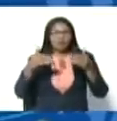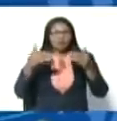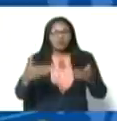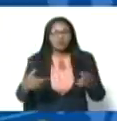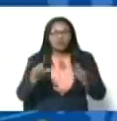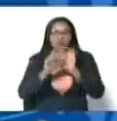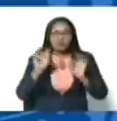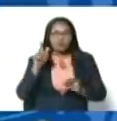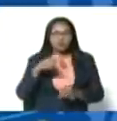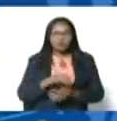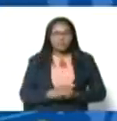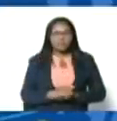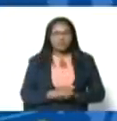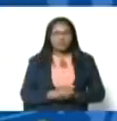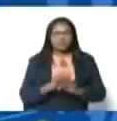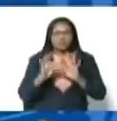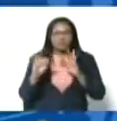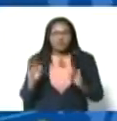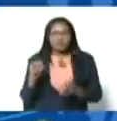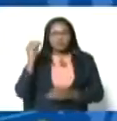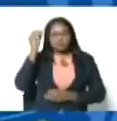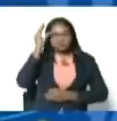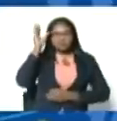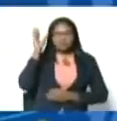Venezuela, todo el mundo con inventiva, con creatividad,